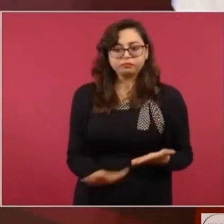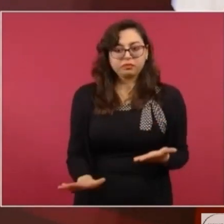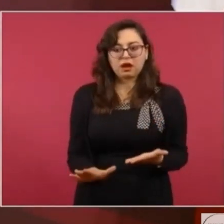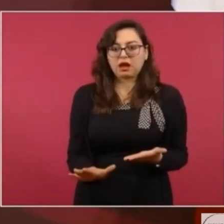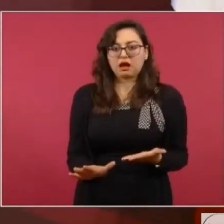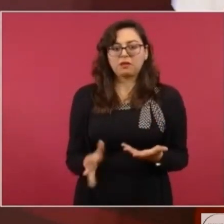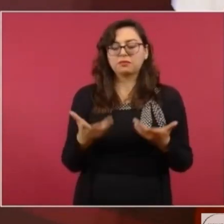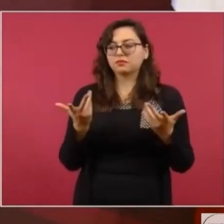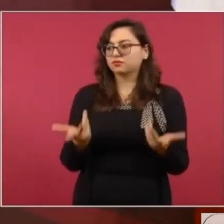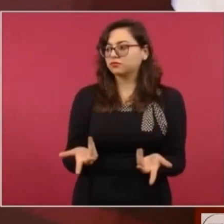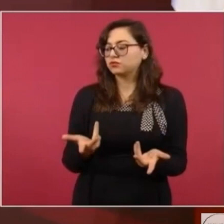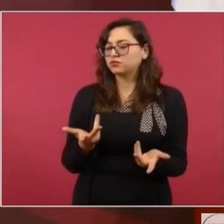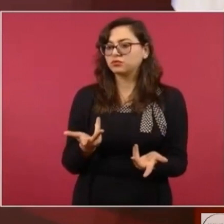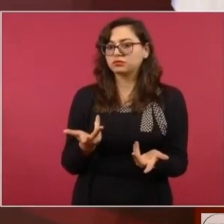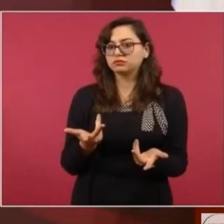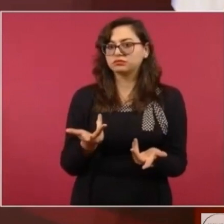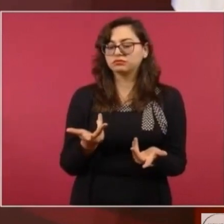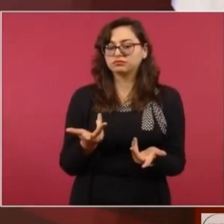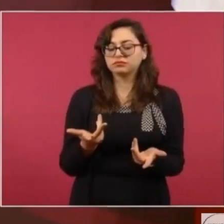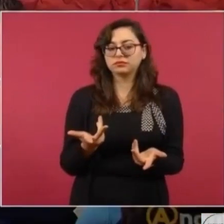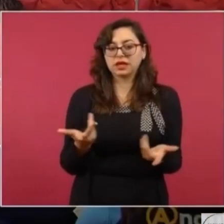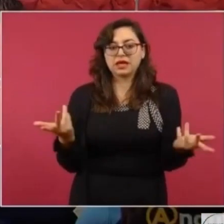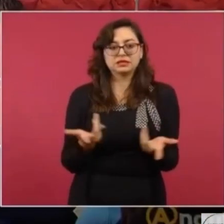la extracción que daba Cantarell.